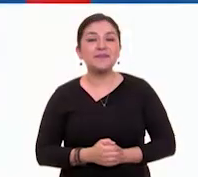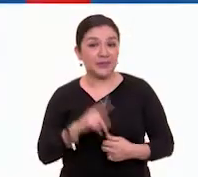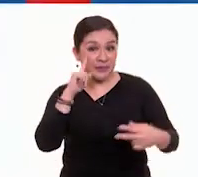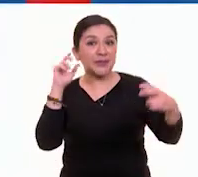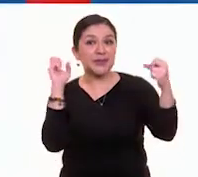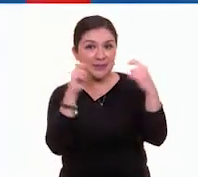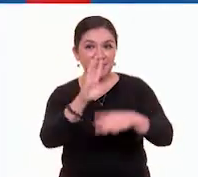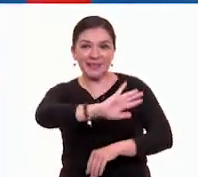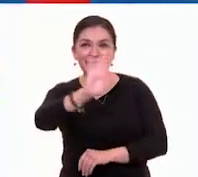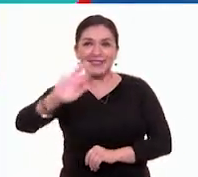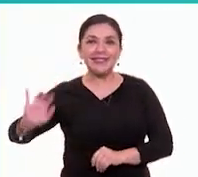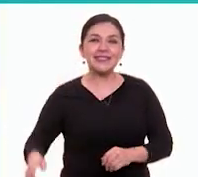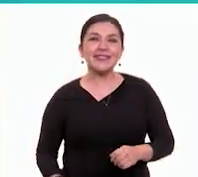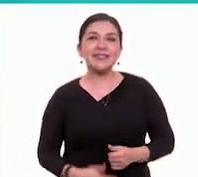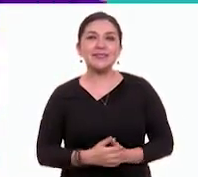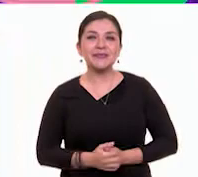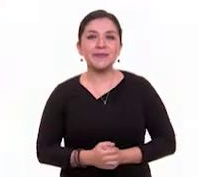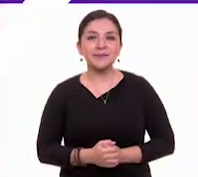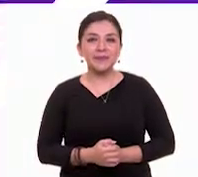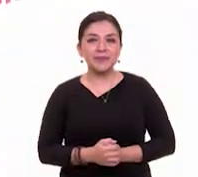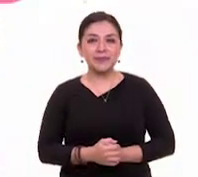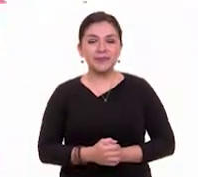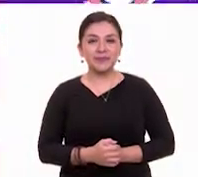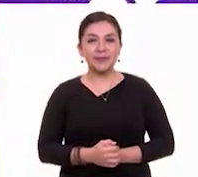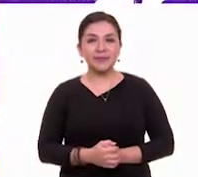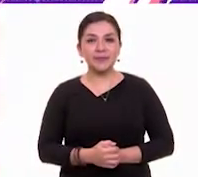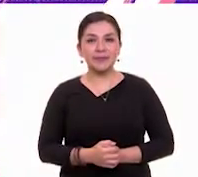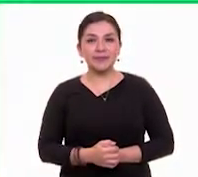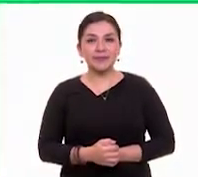Nos vemos. Hasta la próxima.